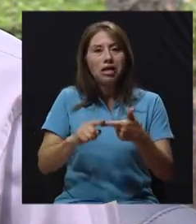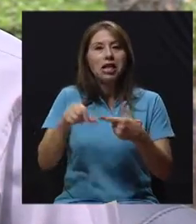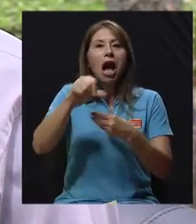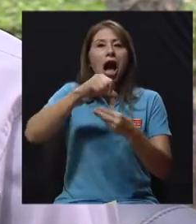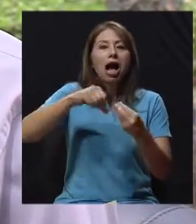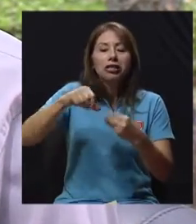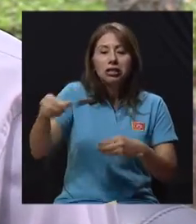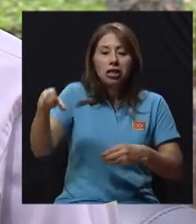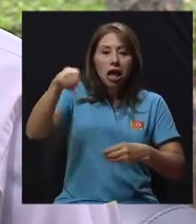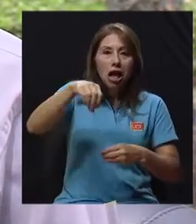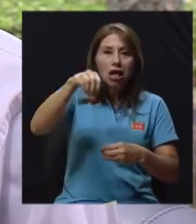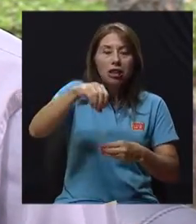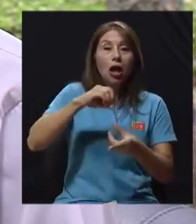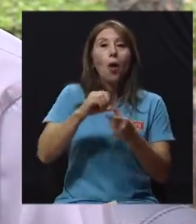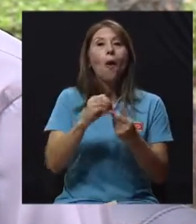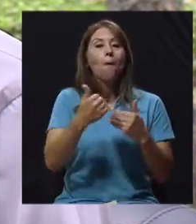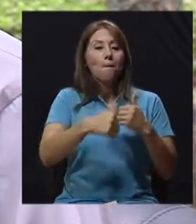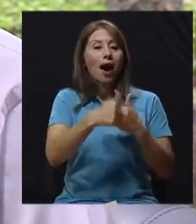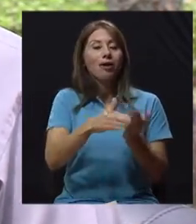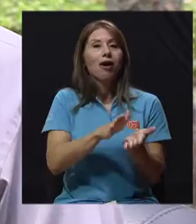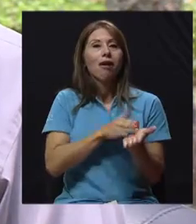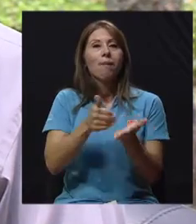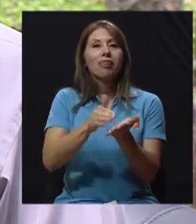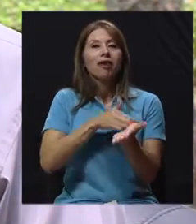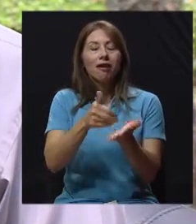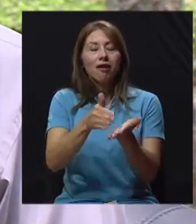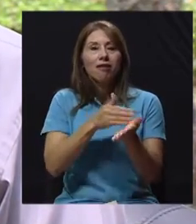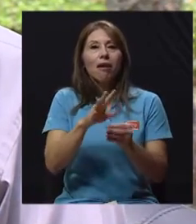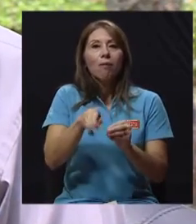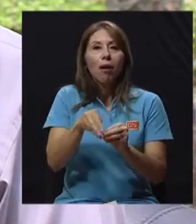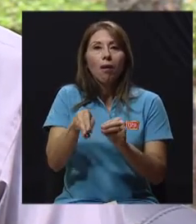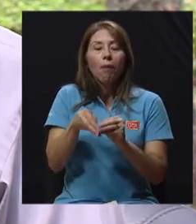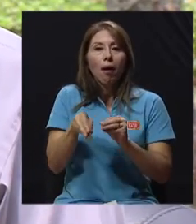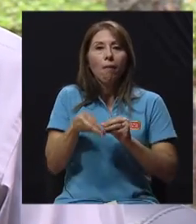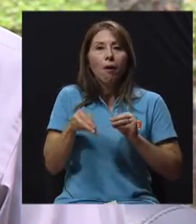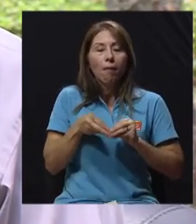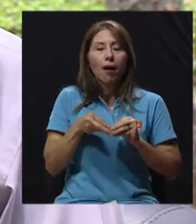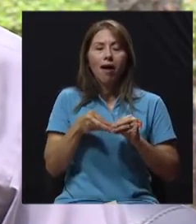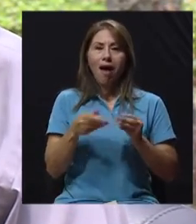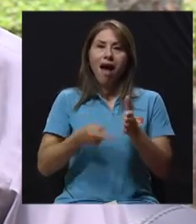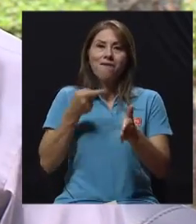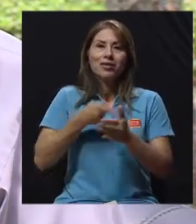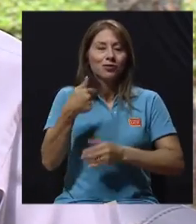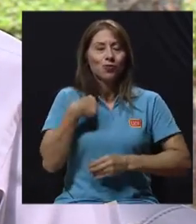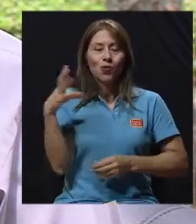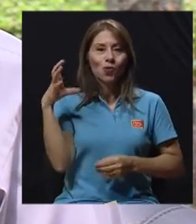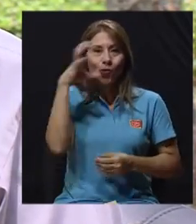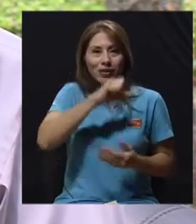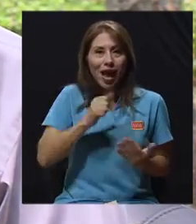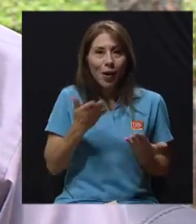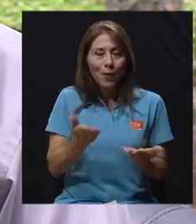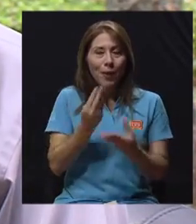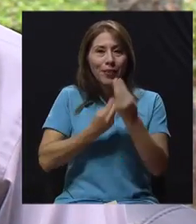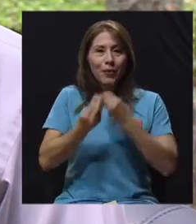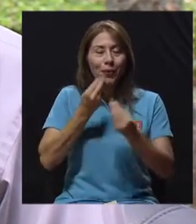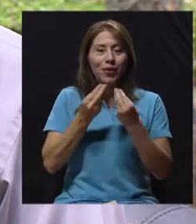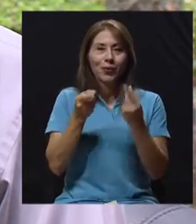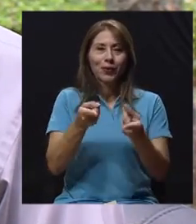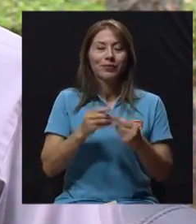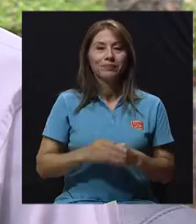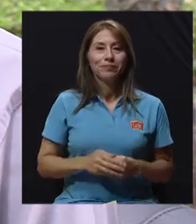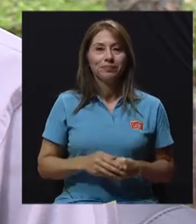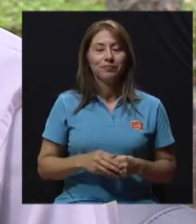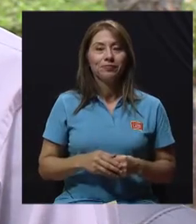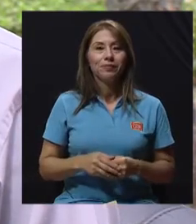más aceite de la cuenta o mantequilla al pan. Entonces, todos esos factores que van influyendo y que a veces uno no los percibe, ¿verdad? Uh-huh. Y